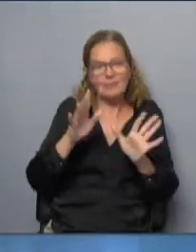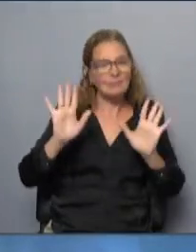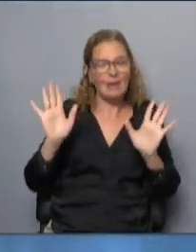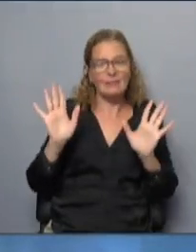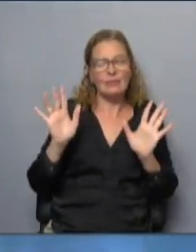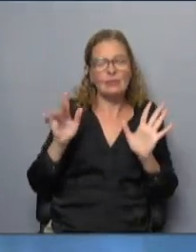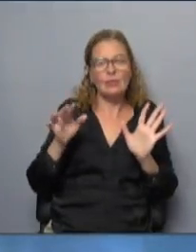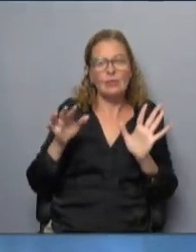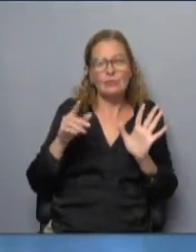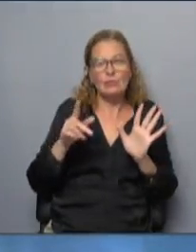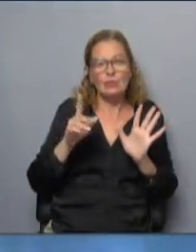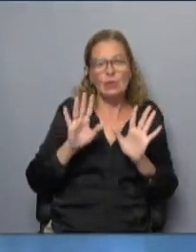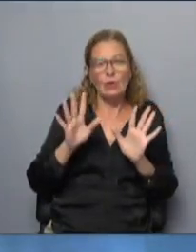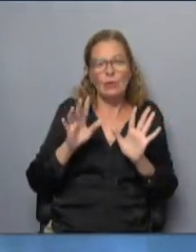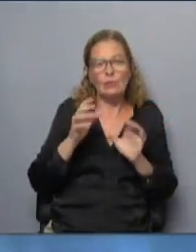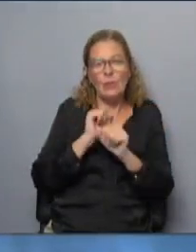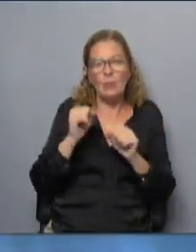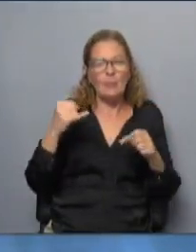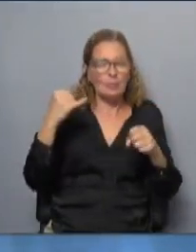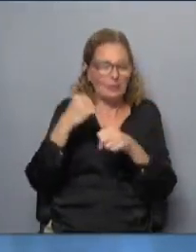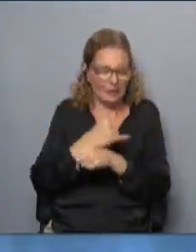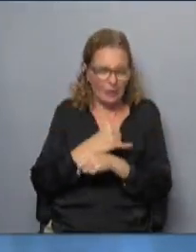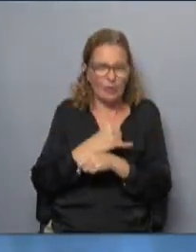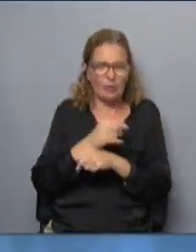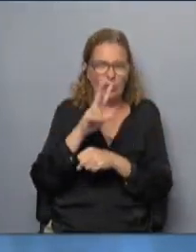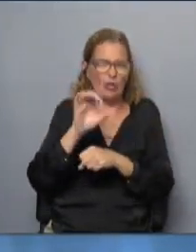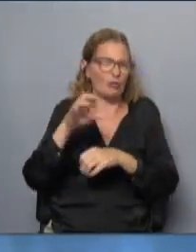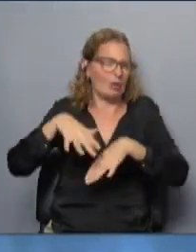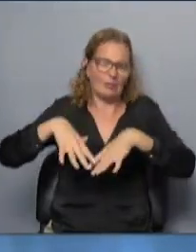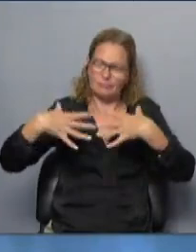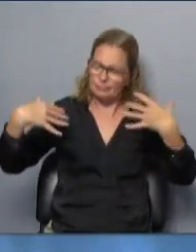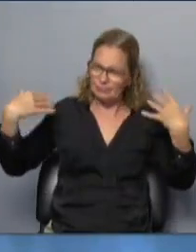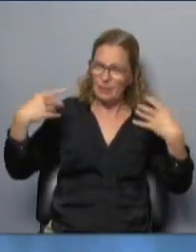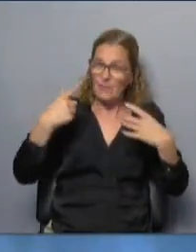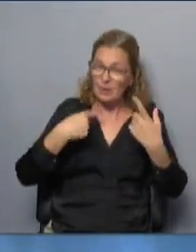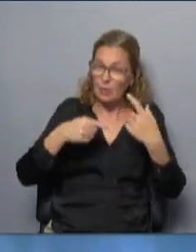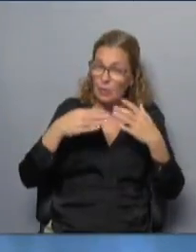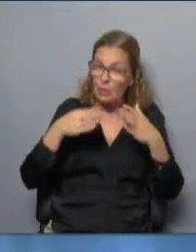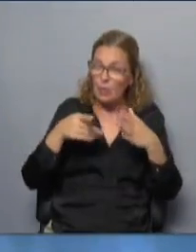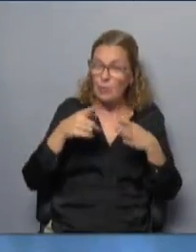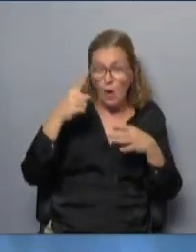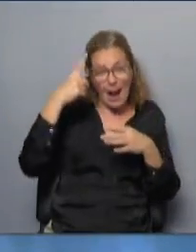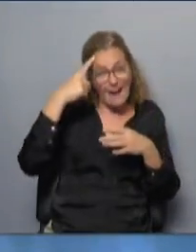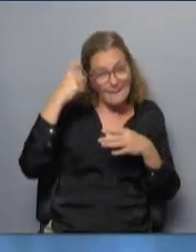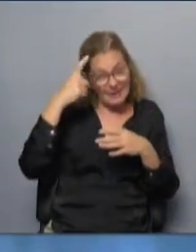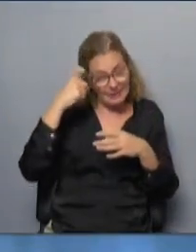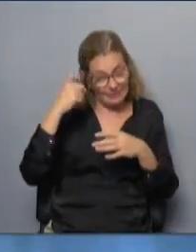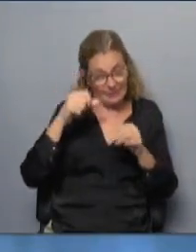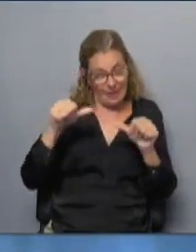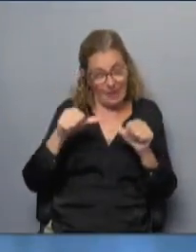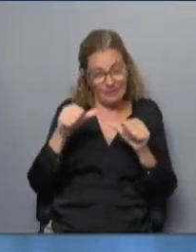son ingresos no tranzó después me puedo haber equivocado en 200 cosas pero el rumbo es o generamos una experiencia